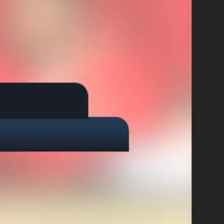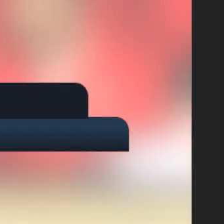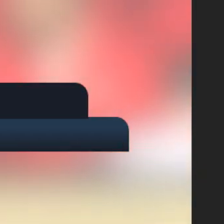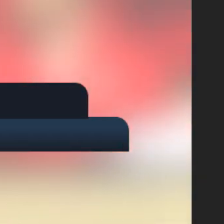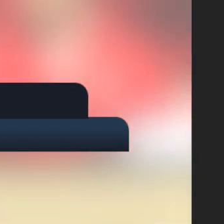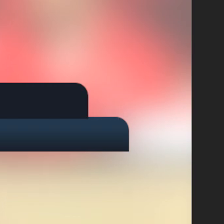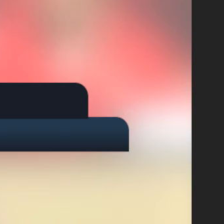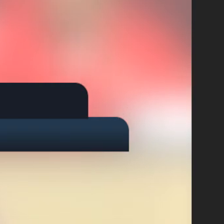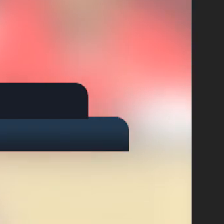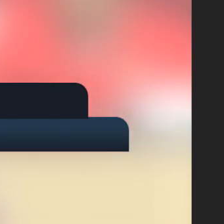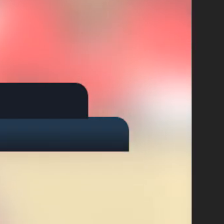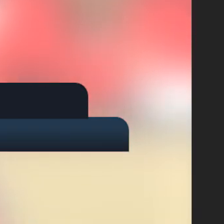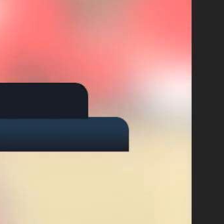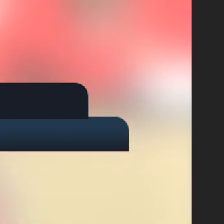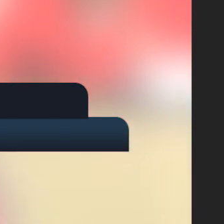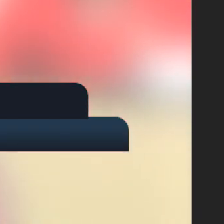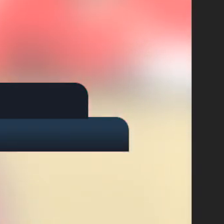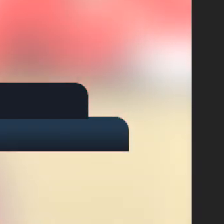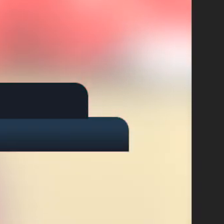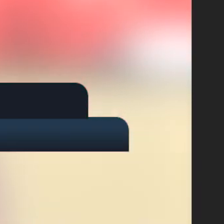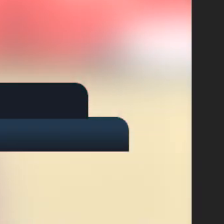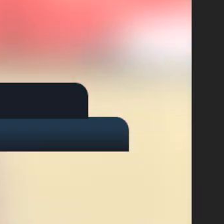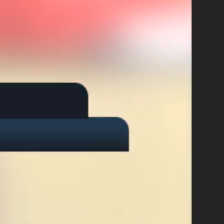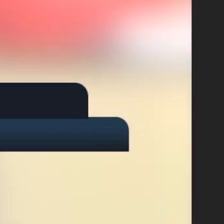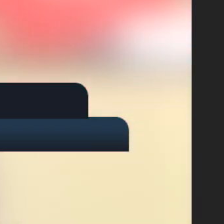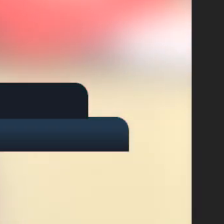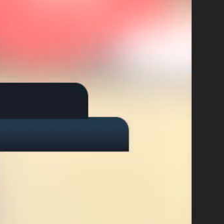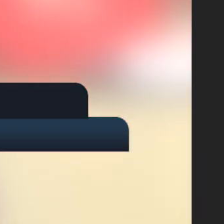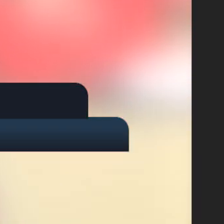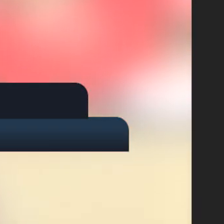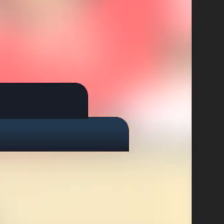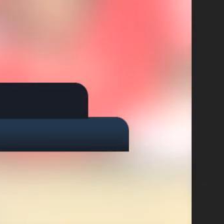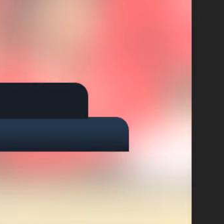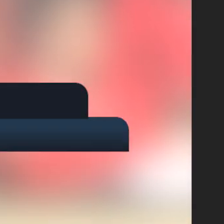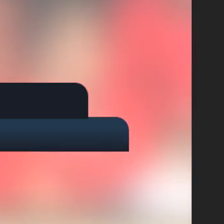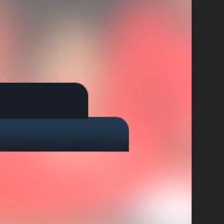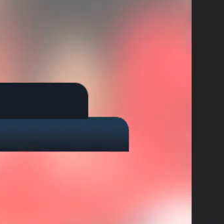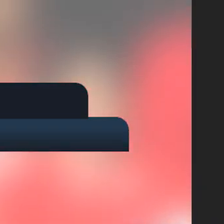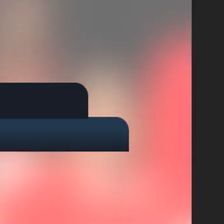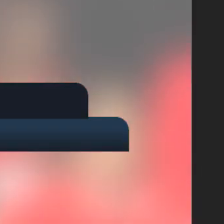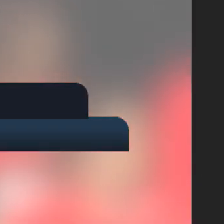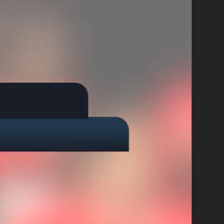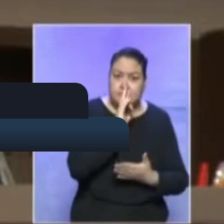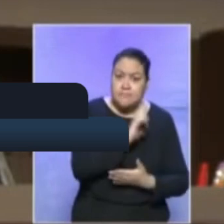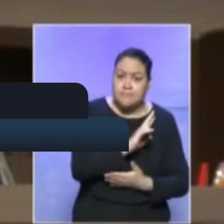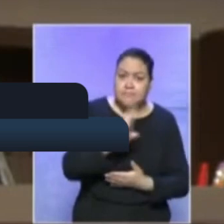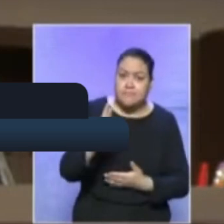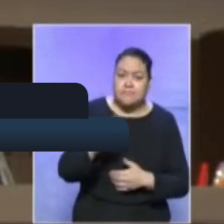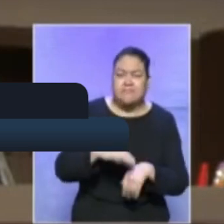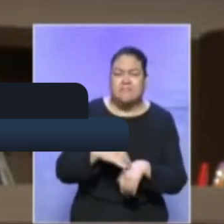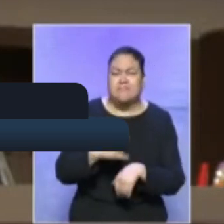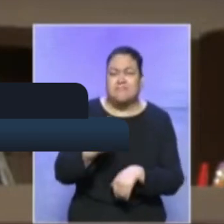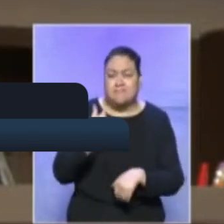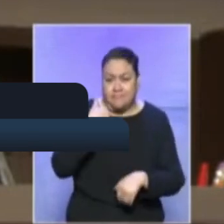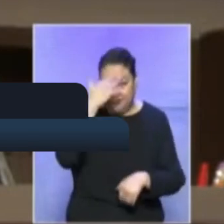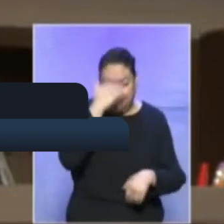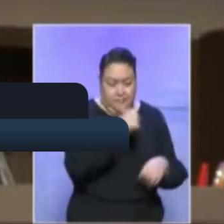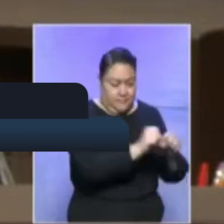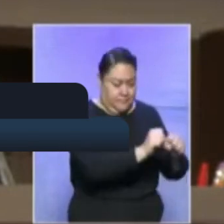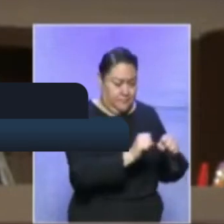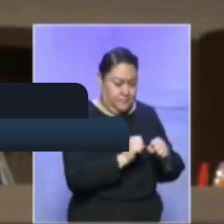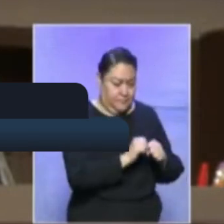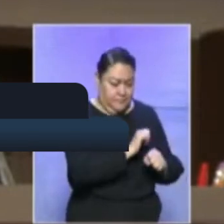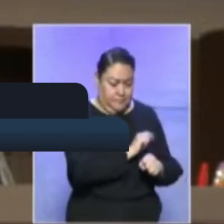justicia interna del partido por ello se ordena a la Comisión Nacional de Justicia partidaria del Pri resolver estos asuntos antes de la fecha